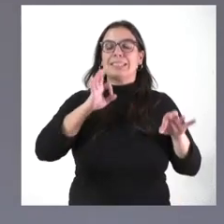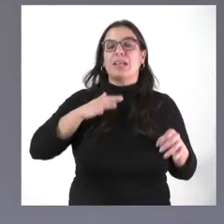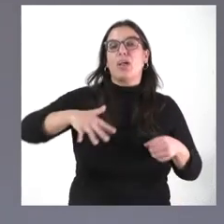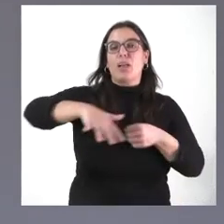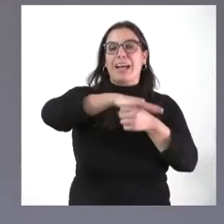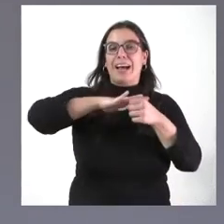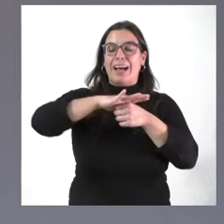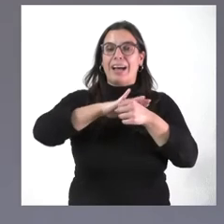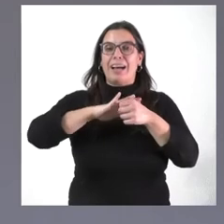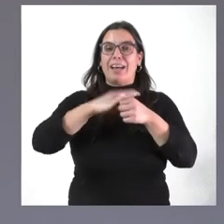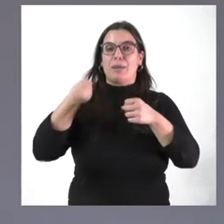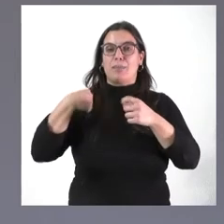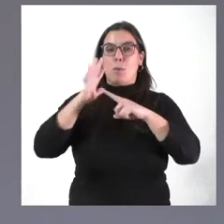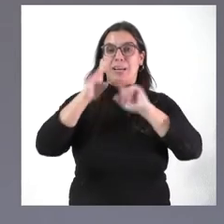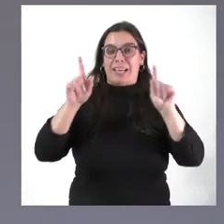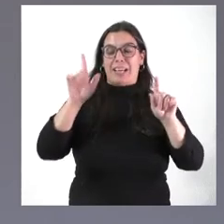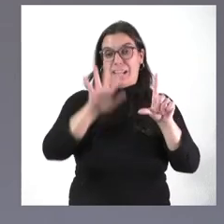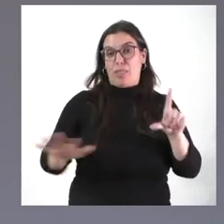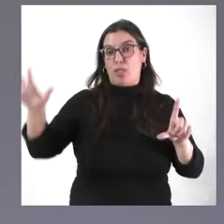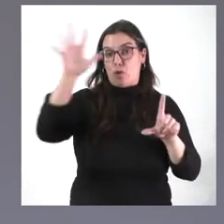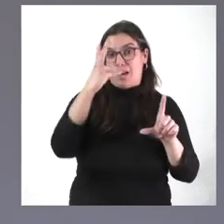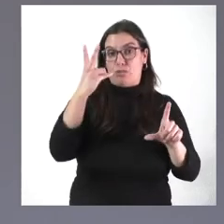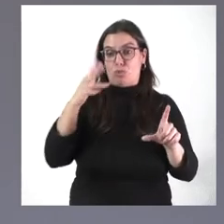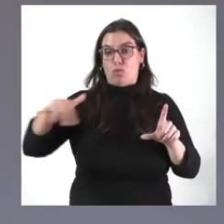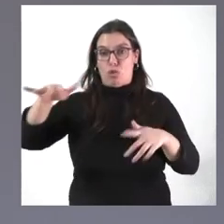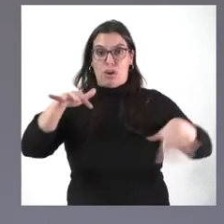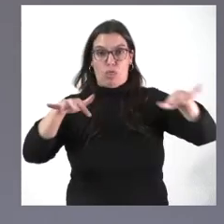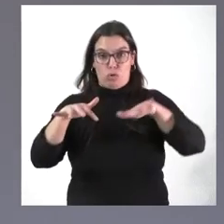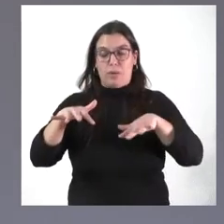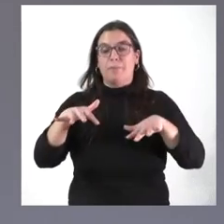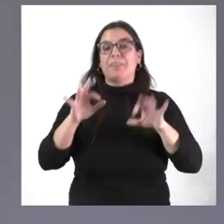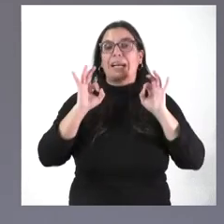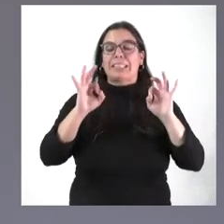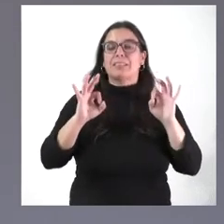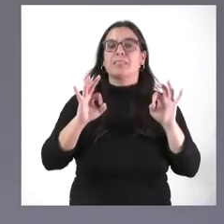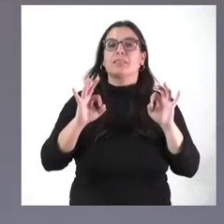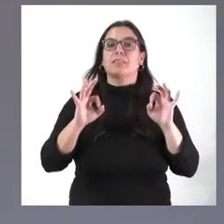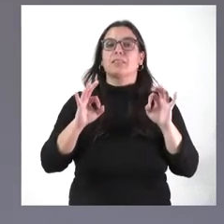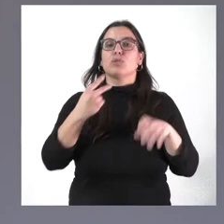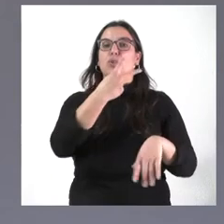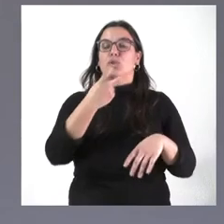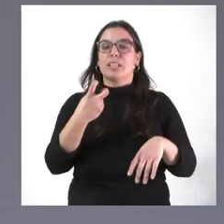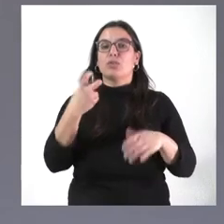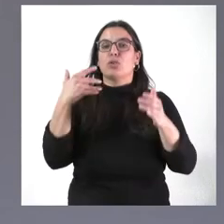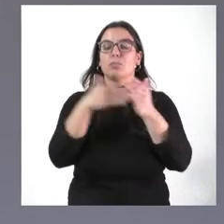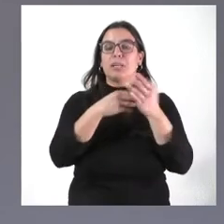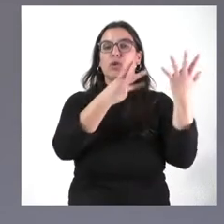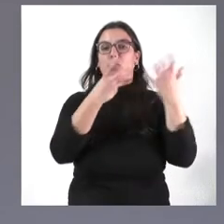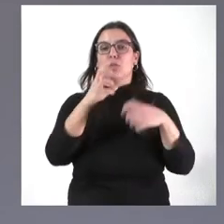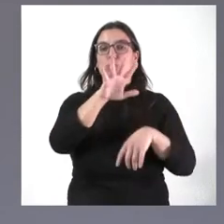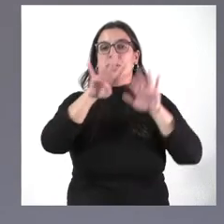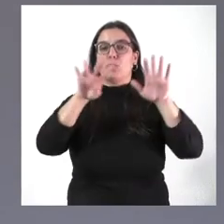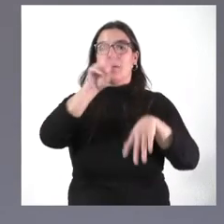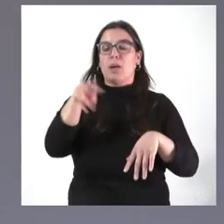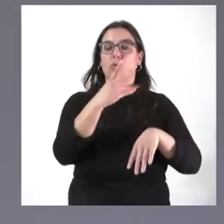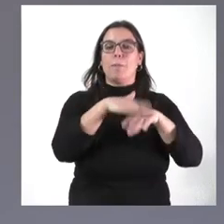socioeconómica de los dos parques nacionales del que de los que disfrutamos en Castilla y León concretamente en 200859 euros